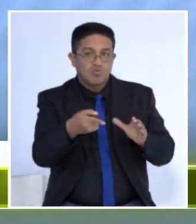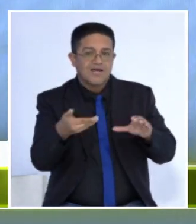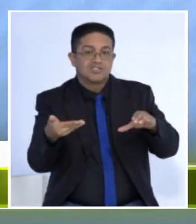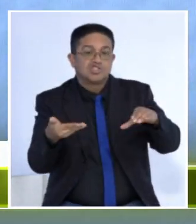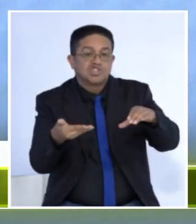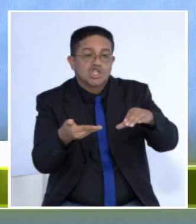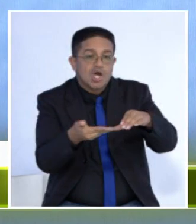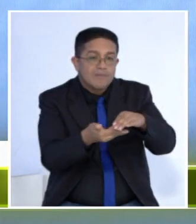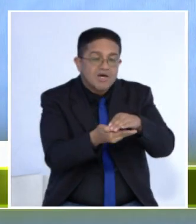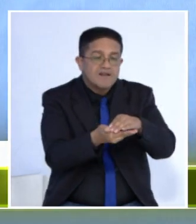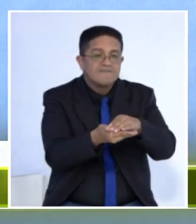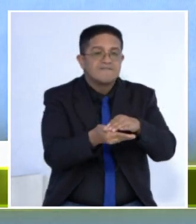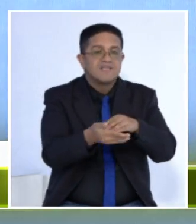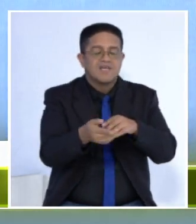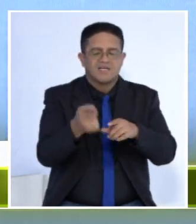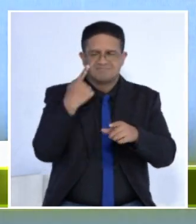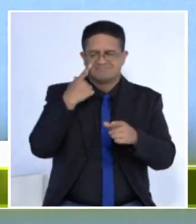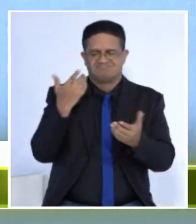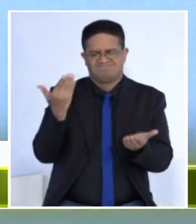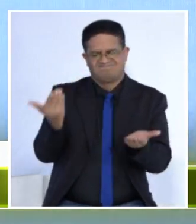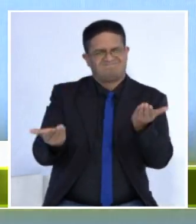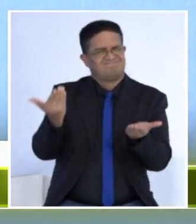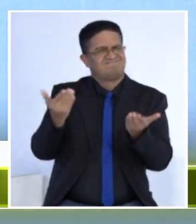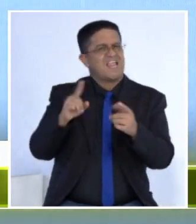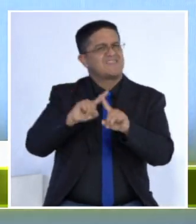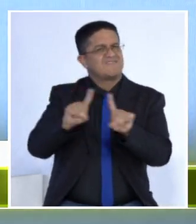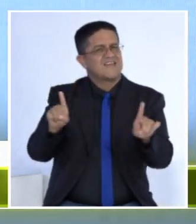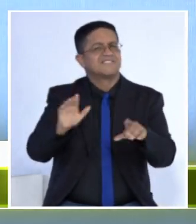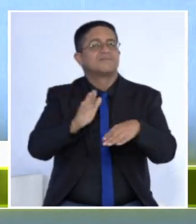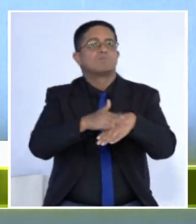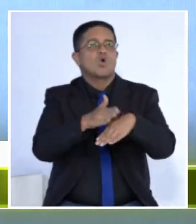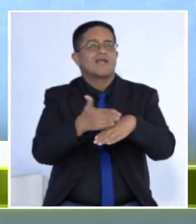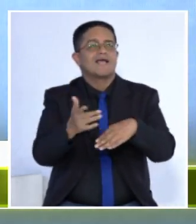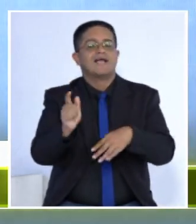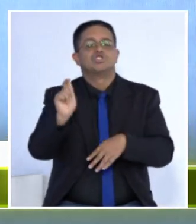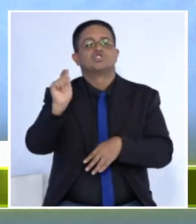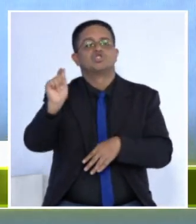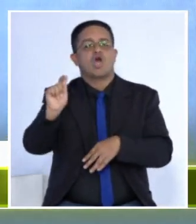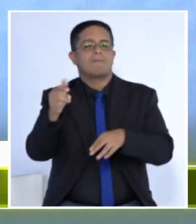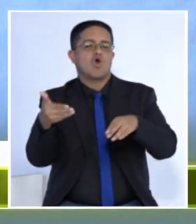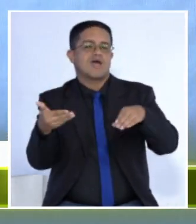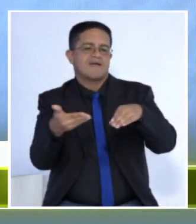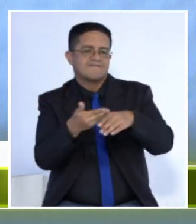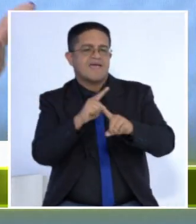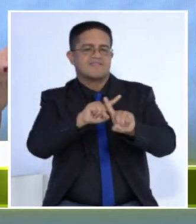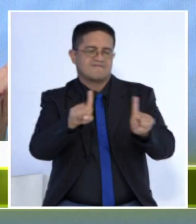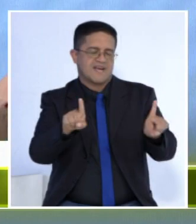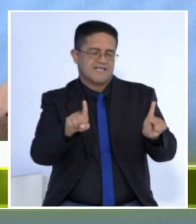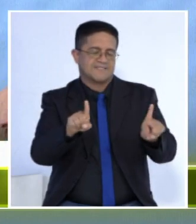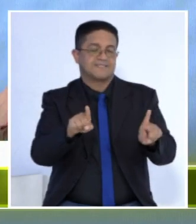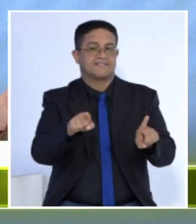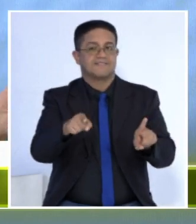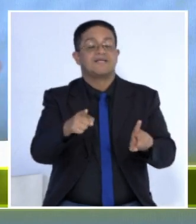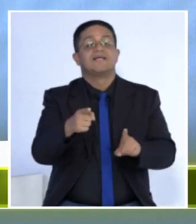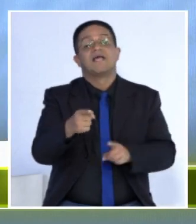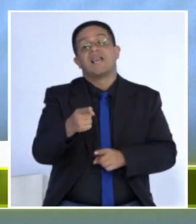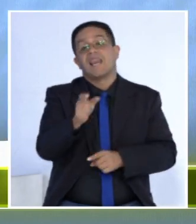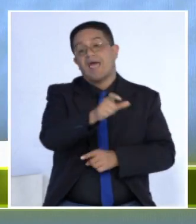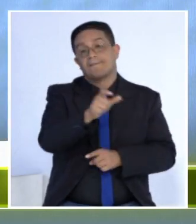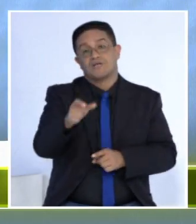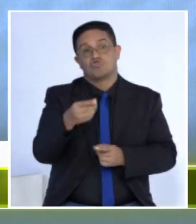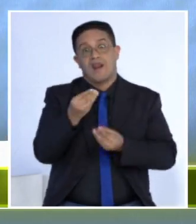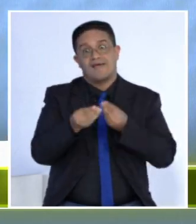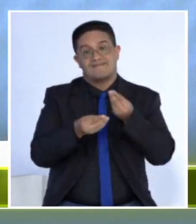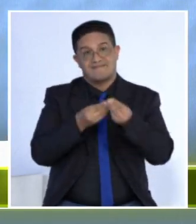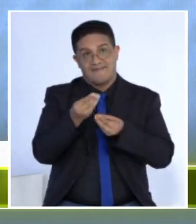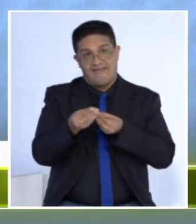era abismalmente distinta, porque una tomografía es una foto, literalmente. De hecho, quienes se han hecho una tomografía se han